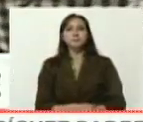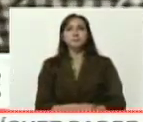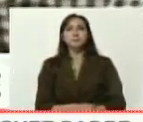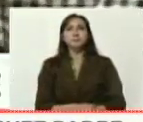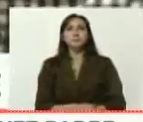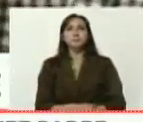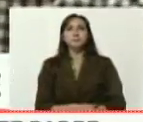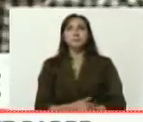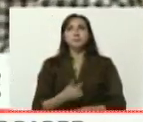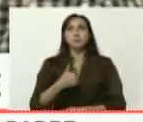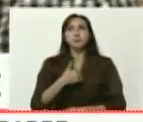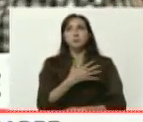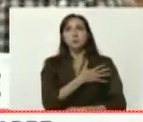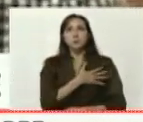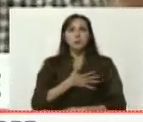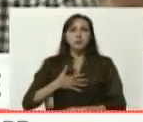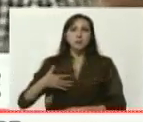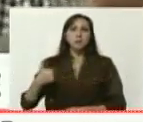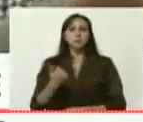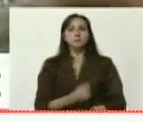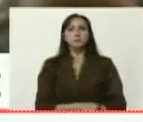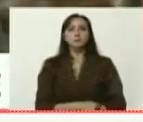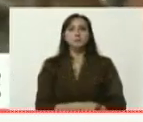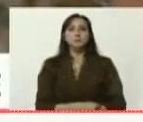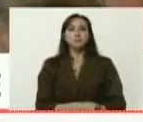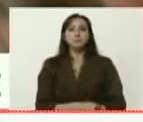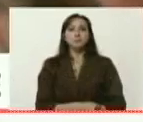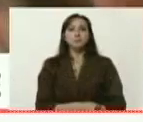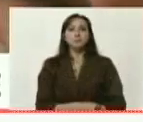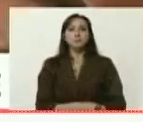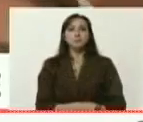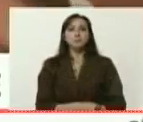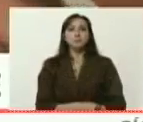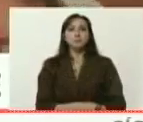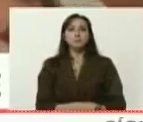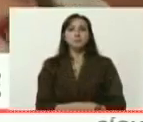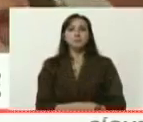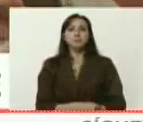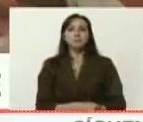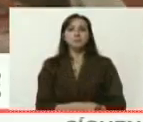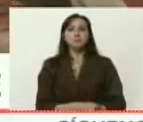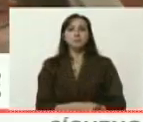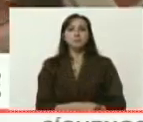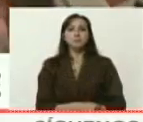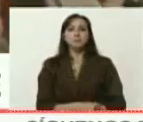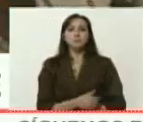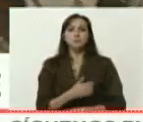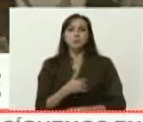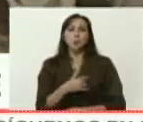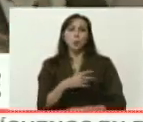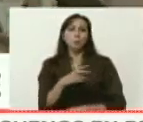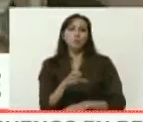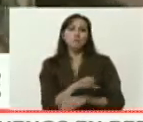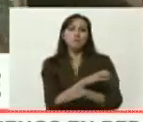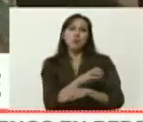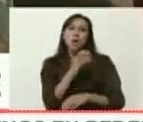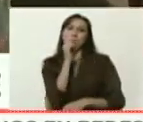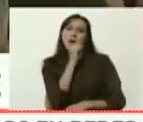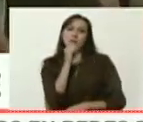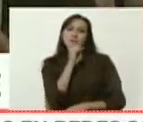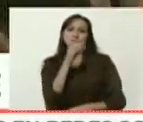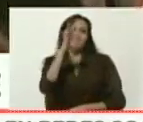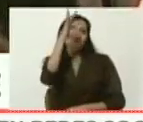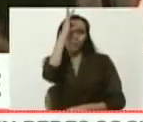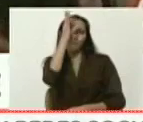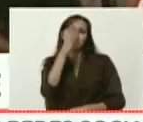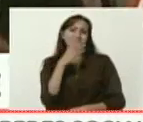yo quiero, no lo voy a cantar porque soy muy malo cantando, pero